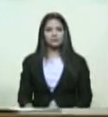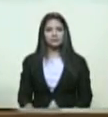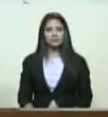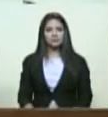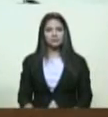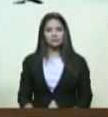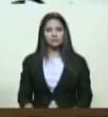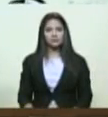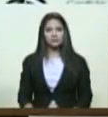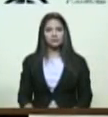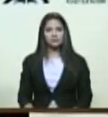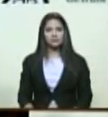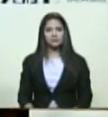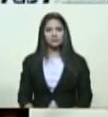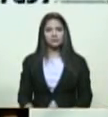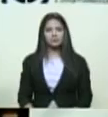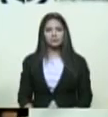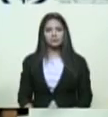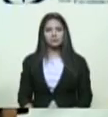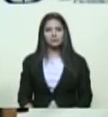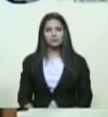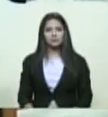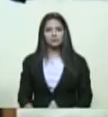usted. República, doctor Tarek Lilian.